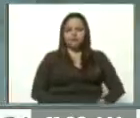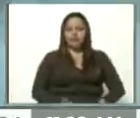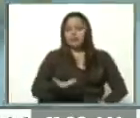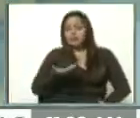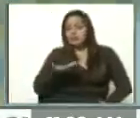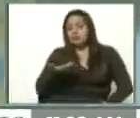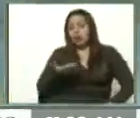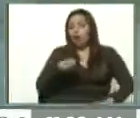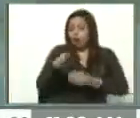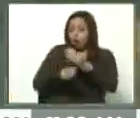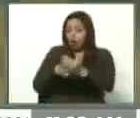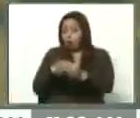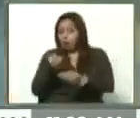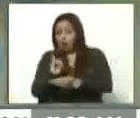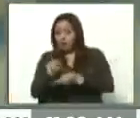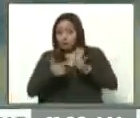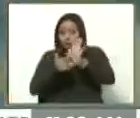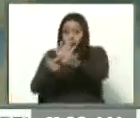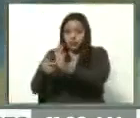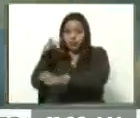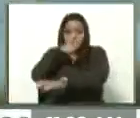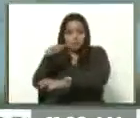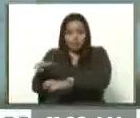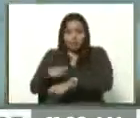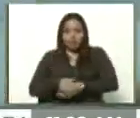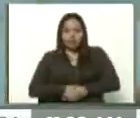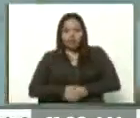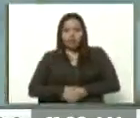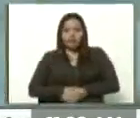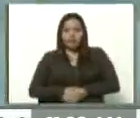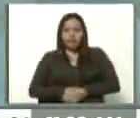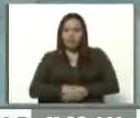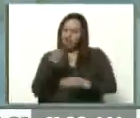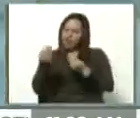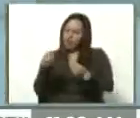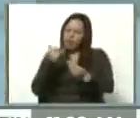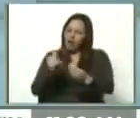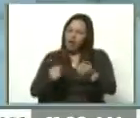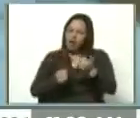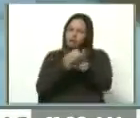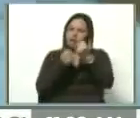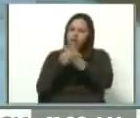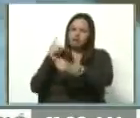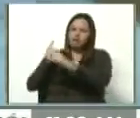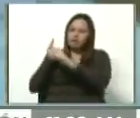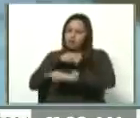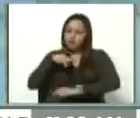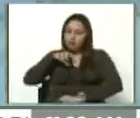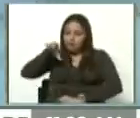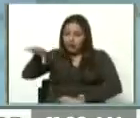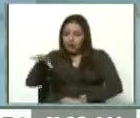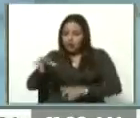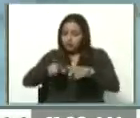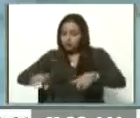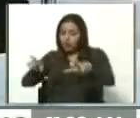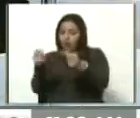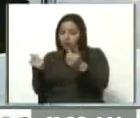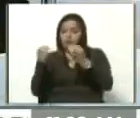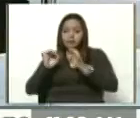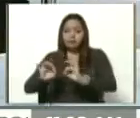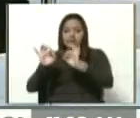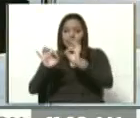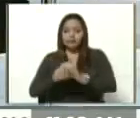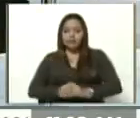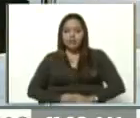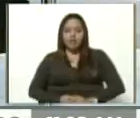se transfiere eso en el pueblo y en qué va a redundar en materia positiva para nuestro país, estas zonas económicas especiales, ¿en qué consiste? Claro,